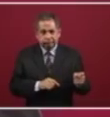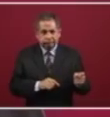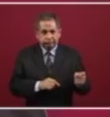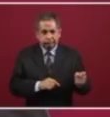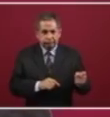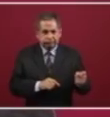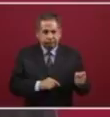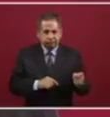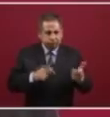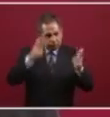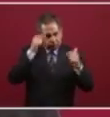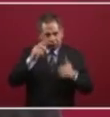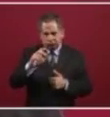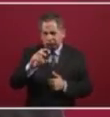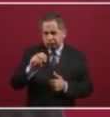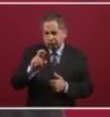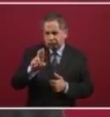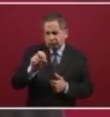Corona